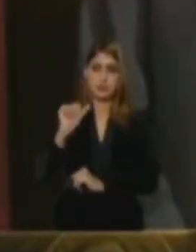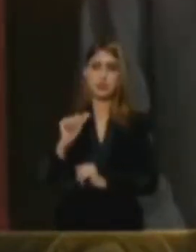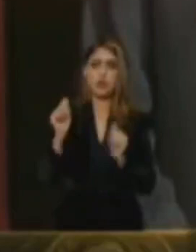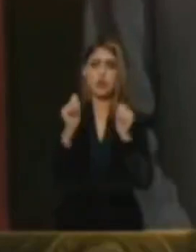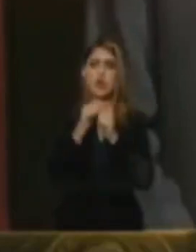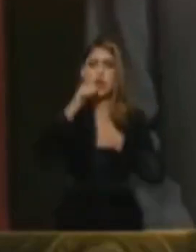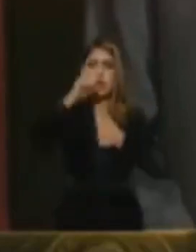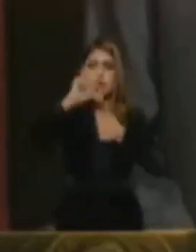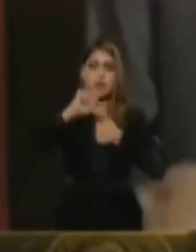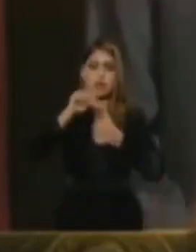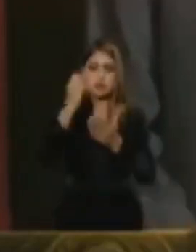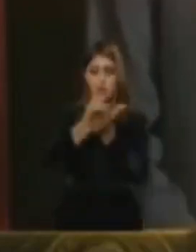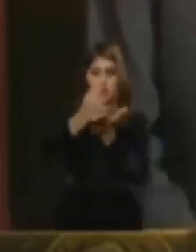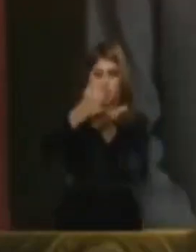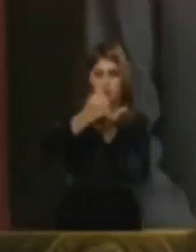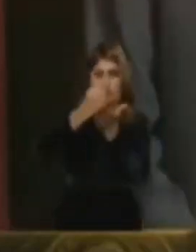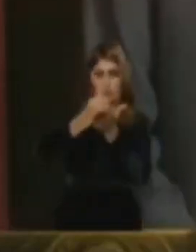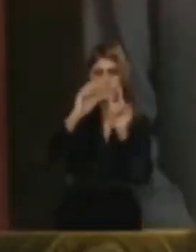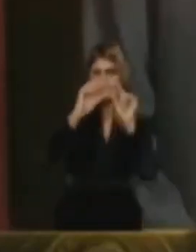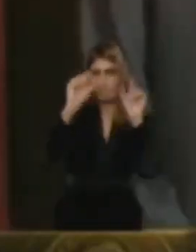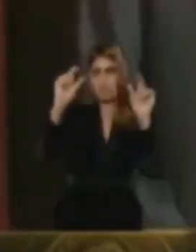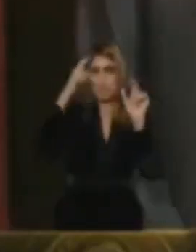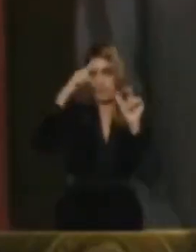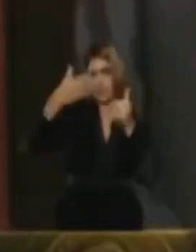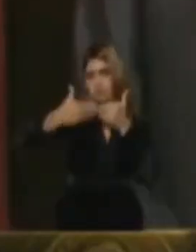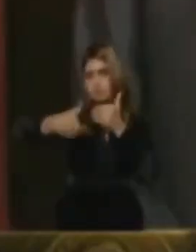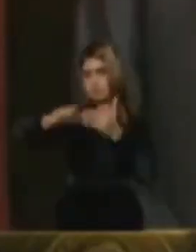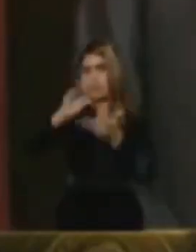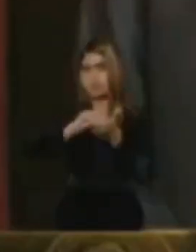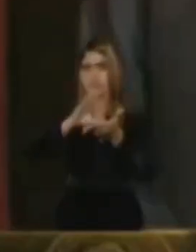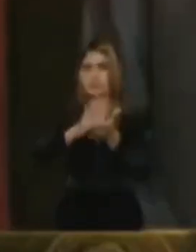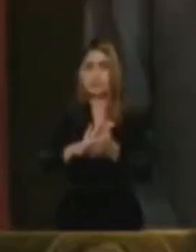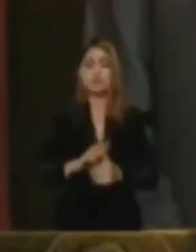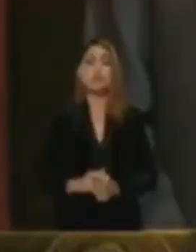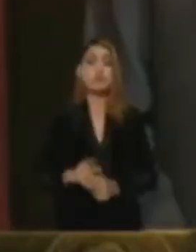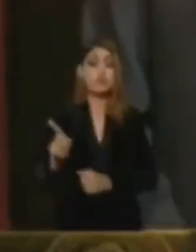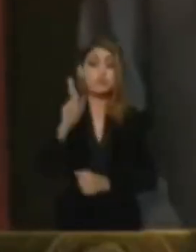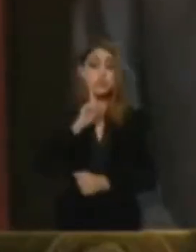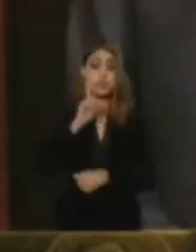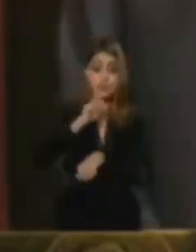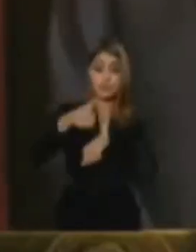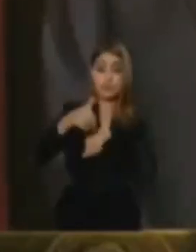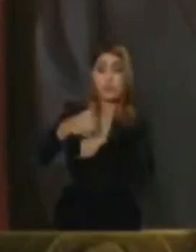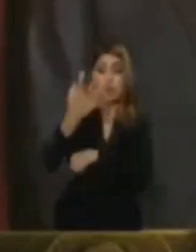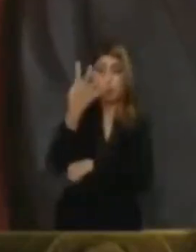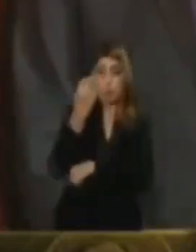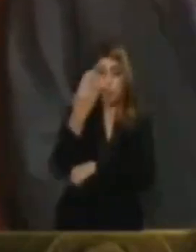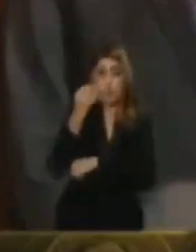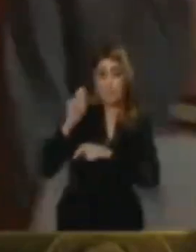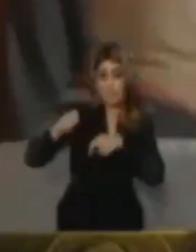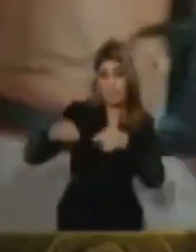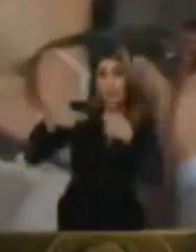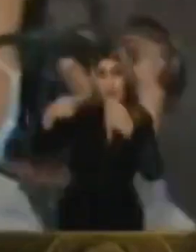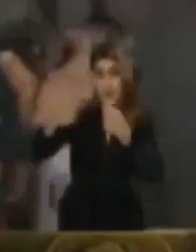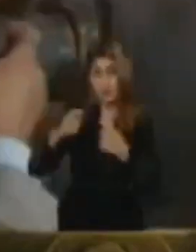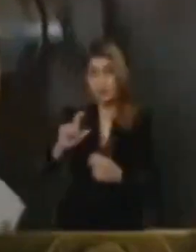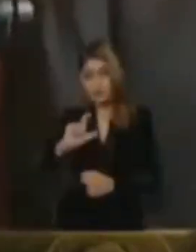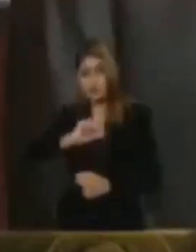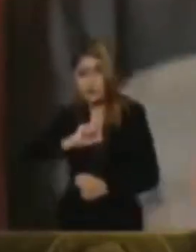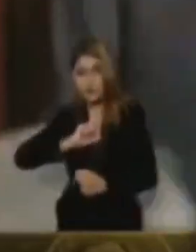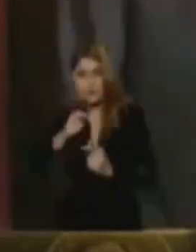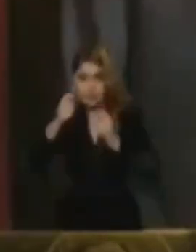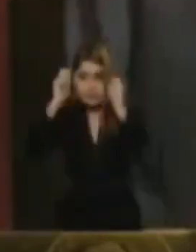por siempre en este recinto legislativo. La 9ª mujer que es galardonada con esta presea, la